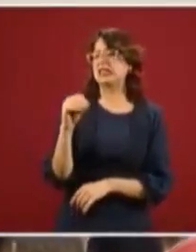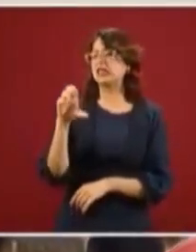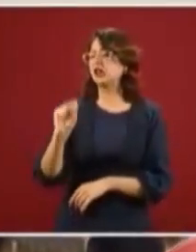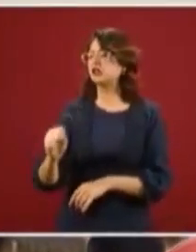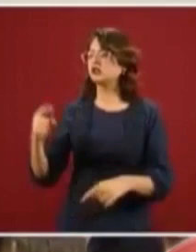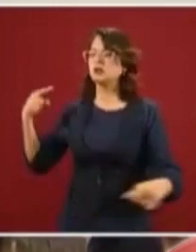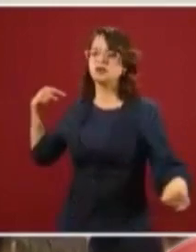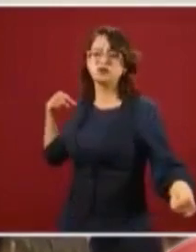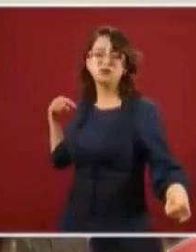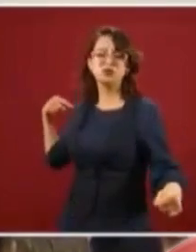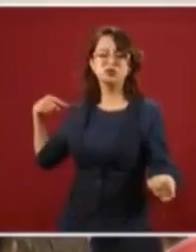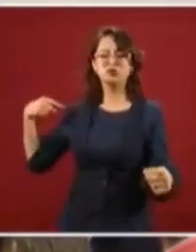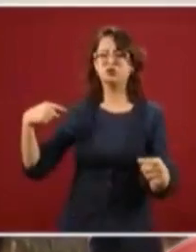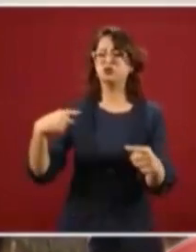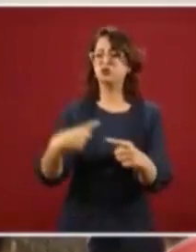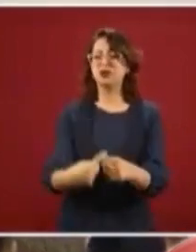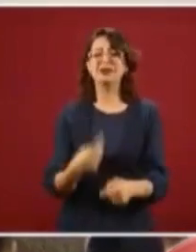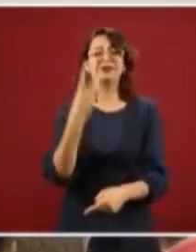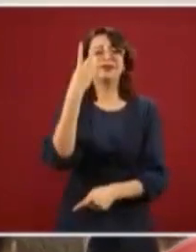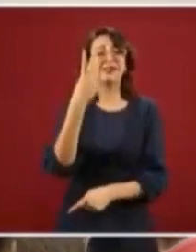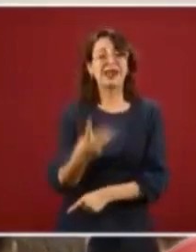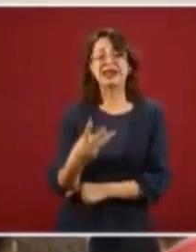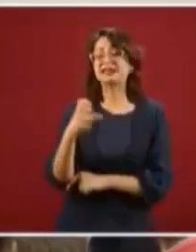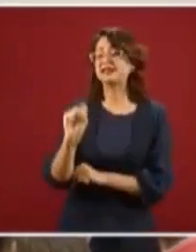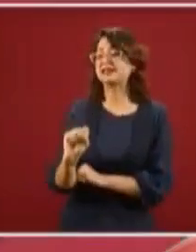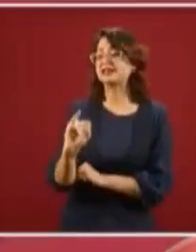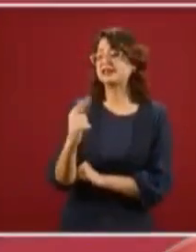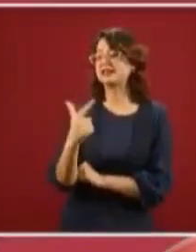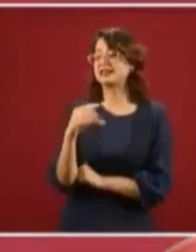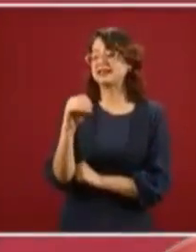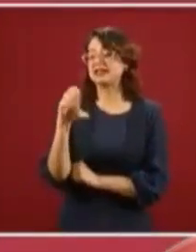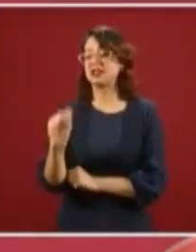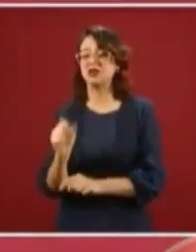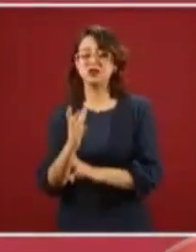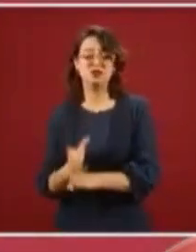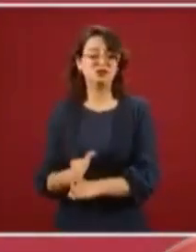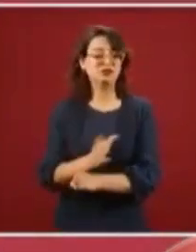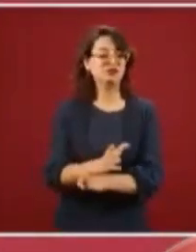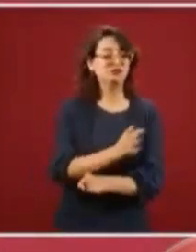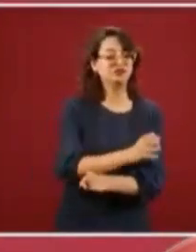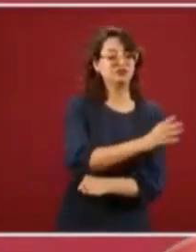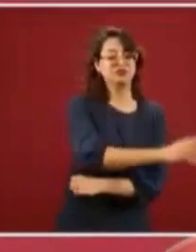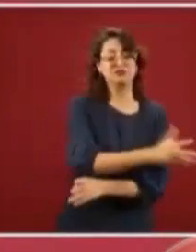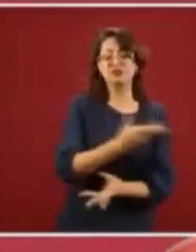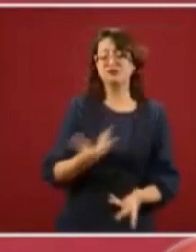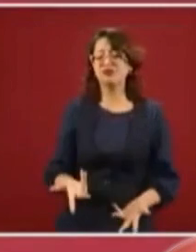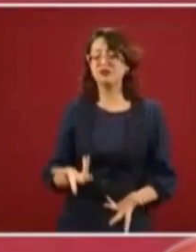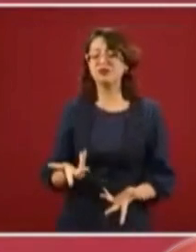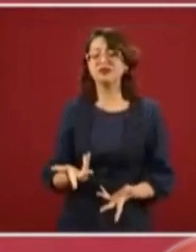No hubo democracia en los 3 siglos de dominación colonial.